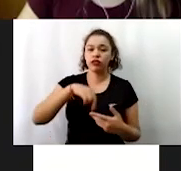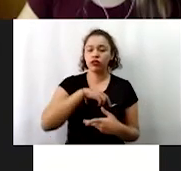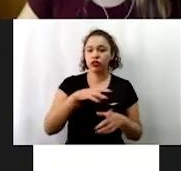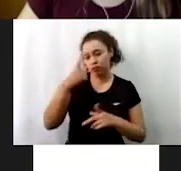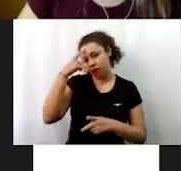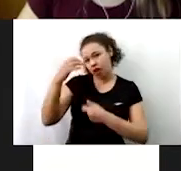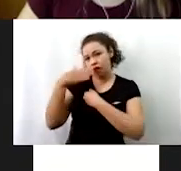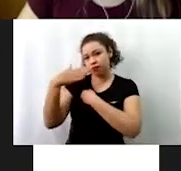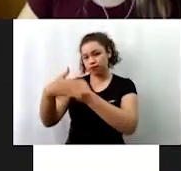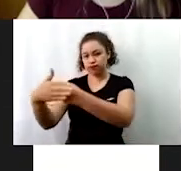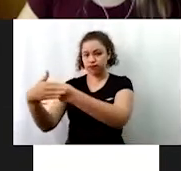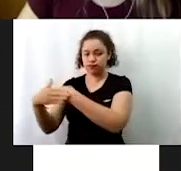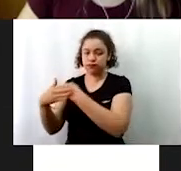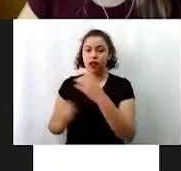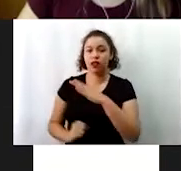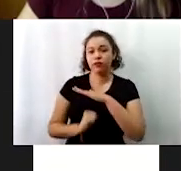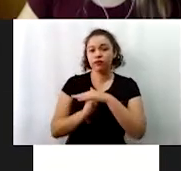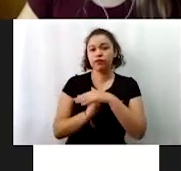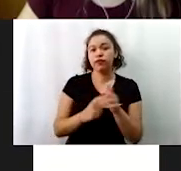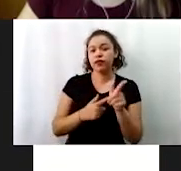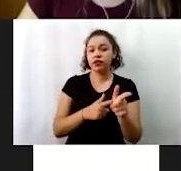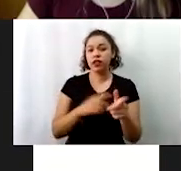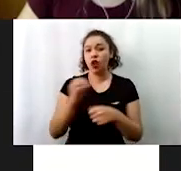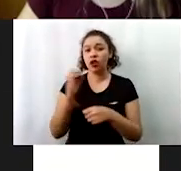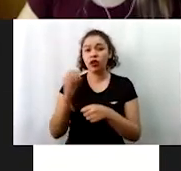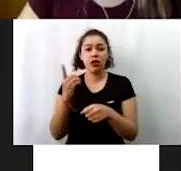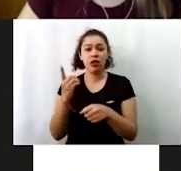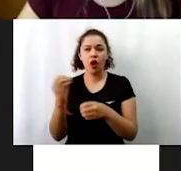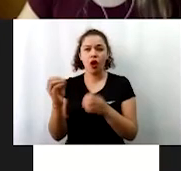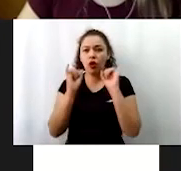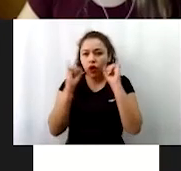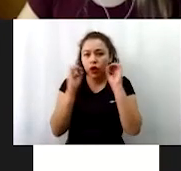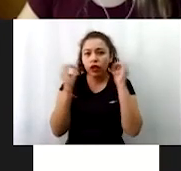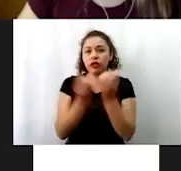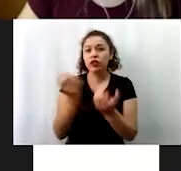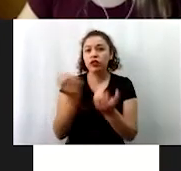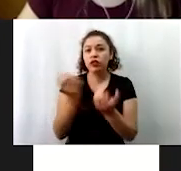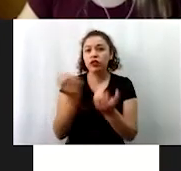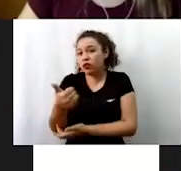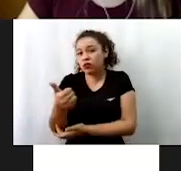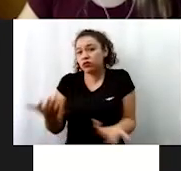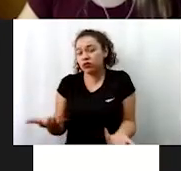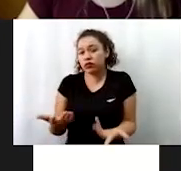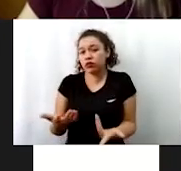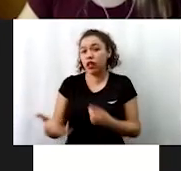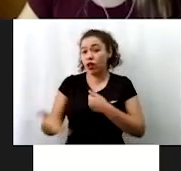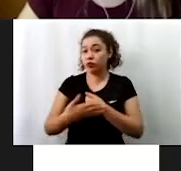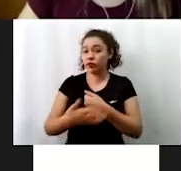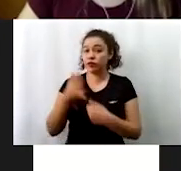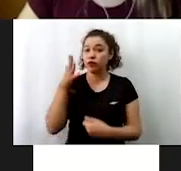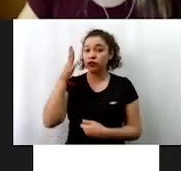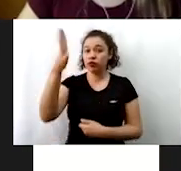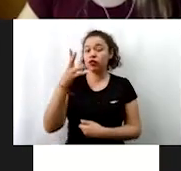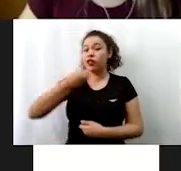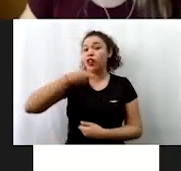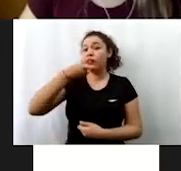y lograr esta sostenibilidad pues en organizaciones de otros lados, ¿no? Entonces, a la larga creo que va a terminar